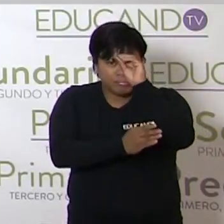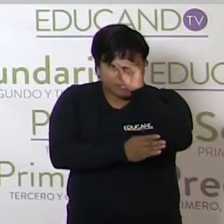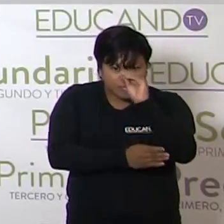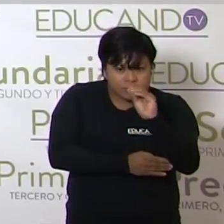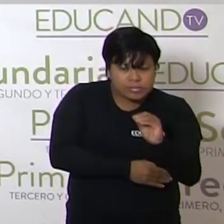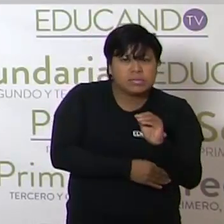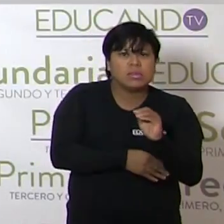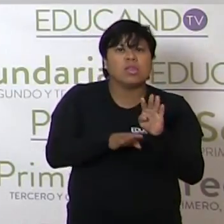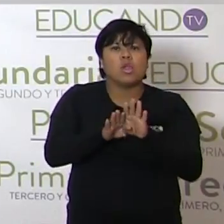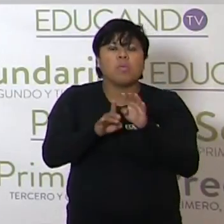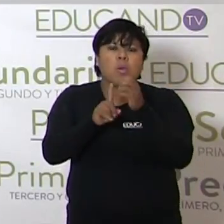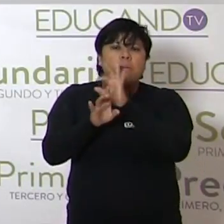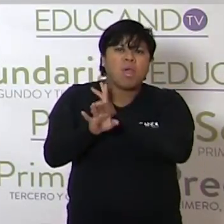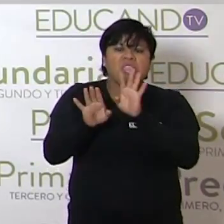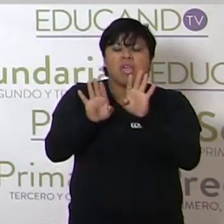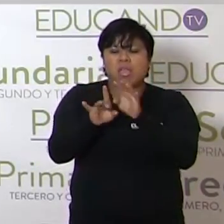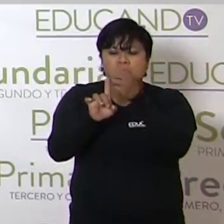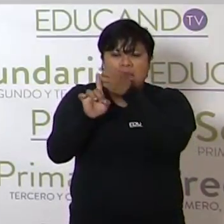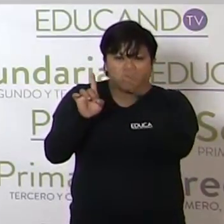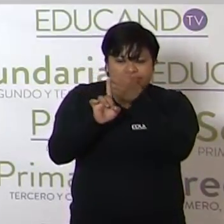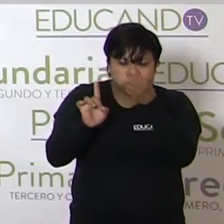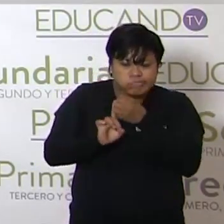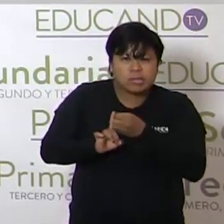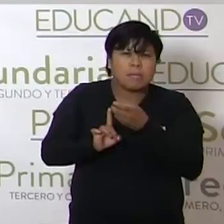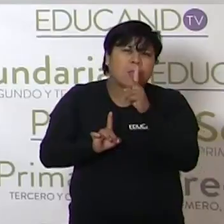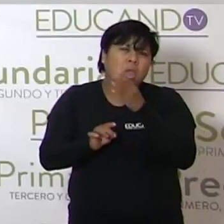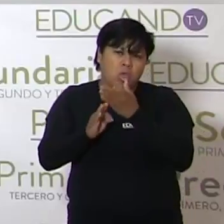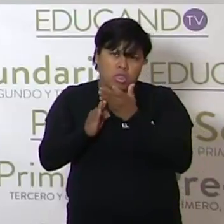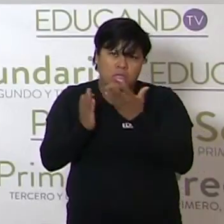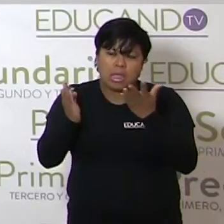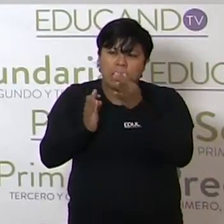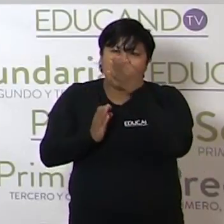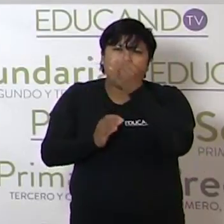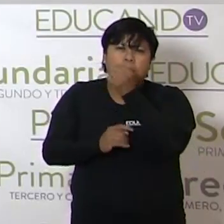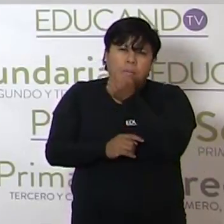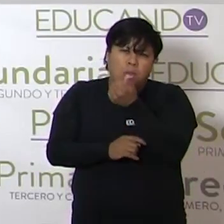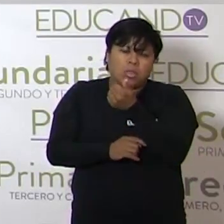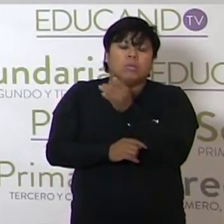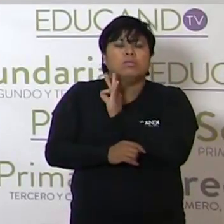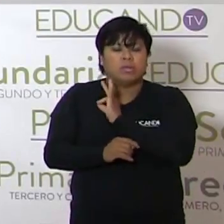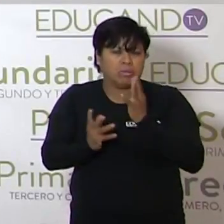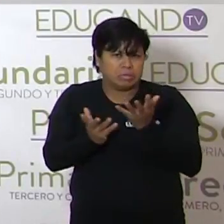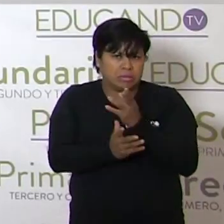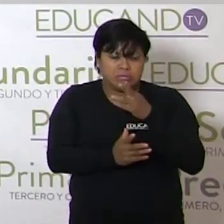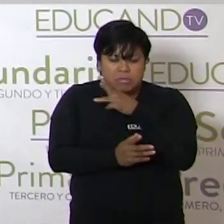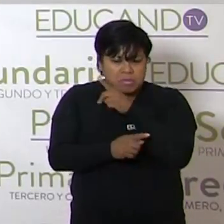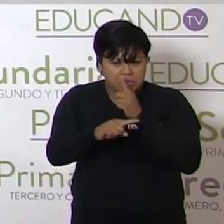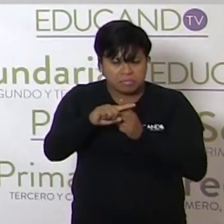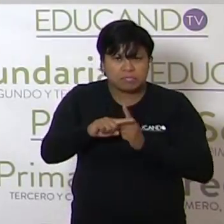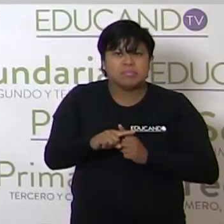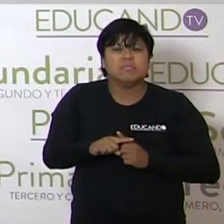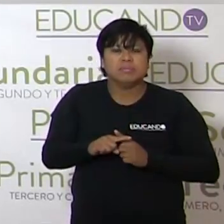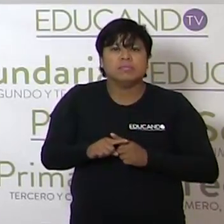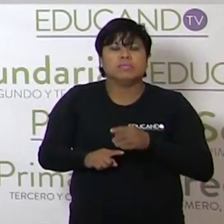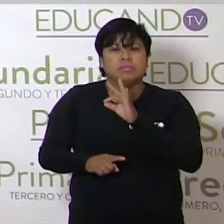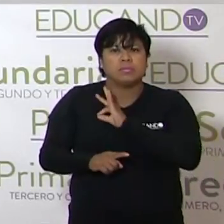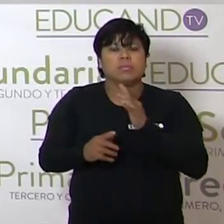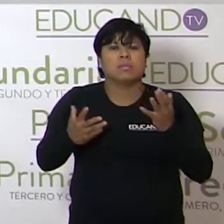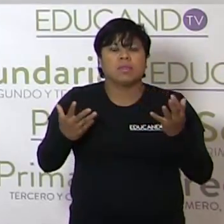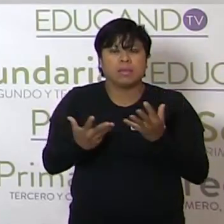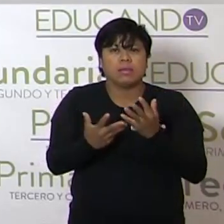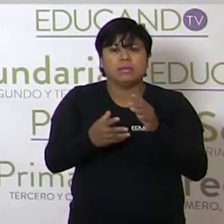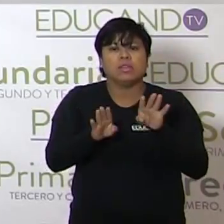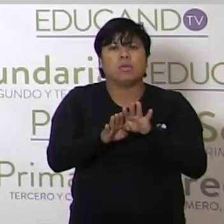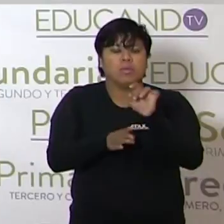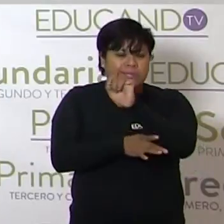a sumar o a ordenar esos números. En este caso son poquitos, podemos hacerlo muy rápido, pero de todo podemos desarrollar el